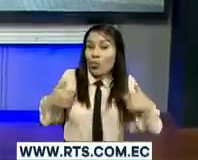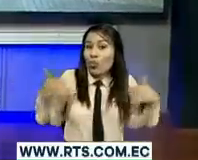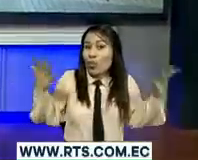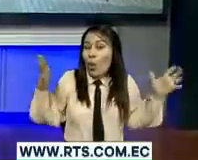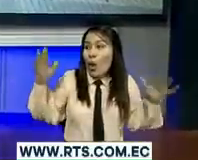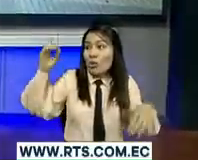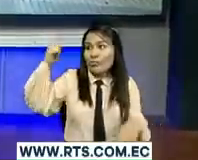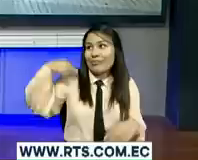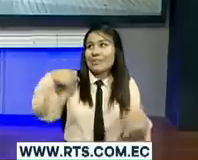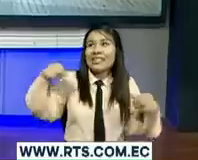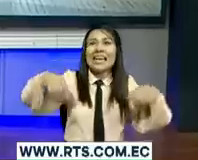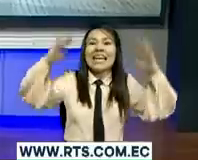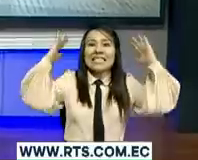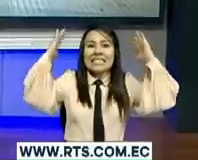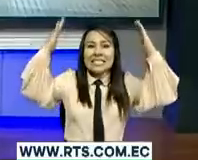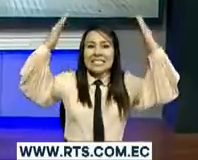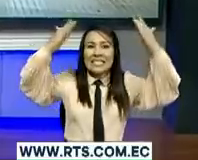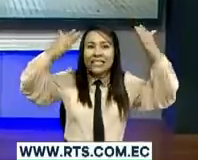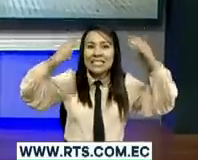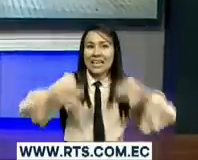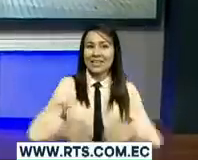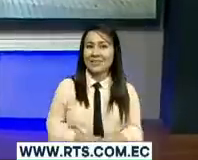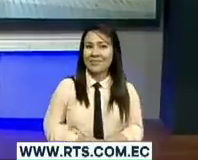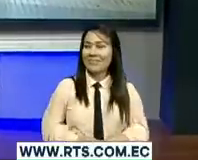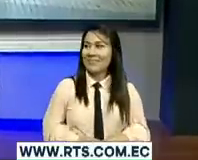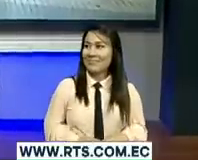manera, pues. Caramba, acá somos aniñados,